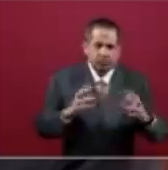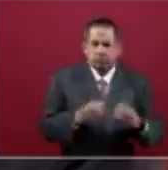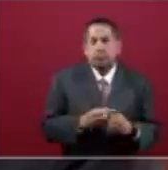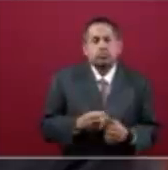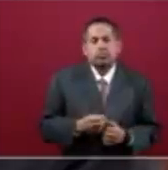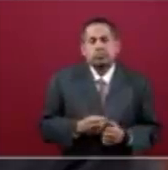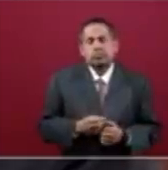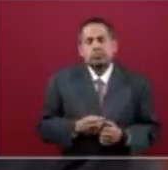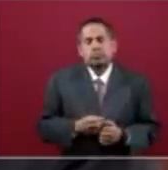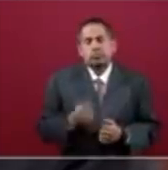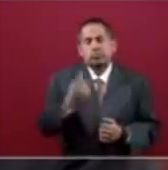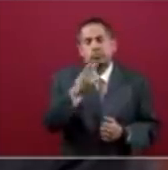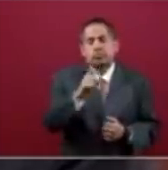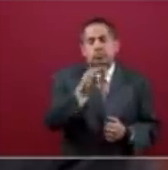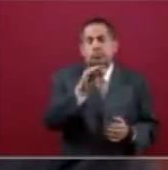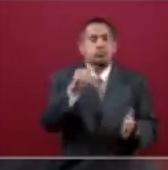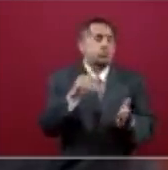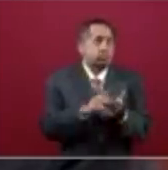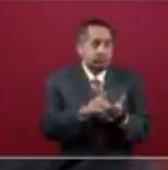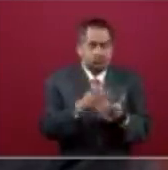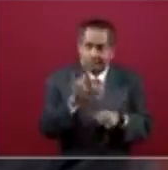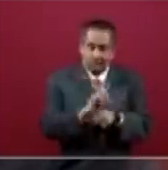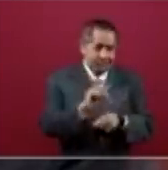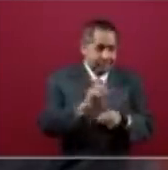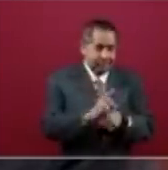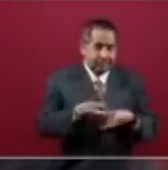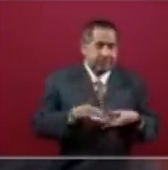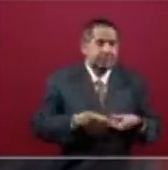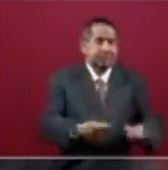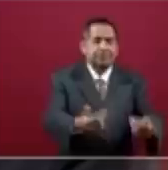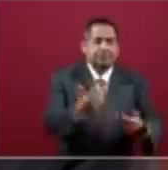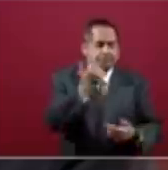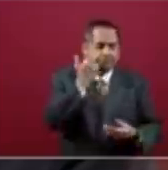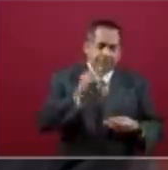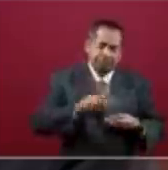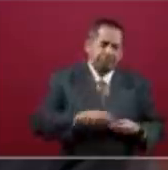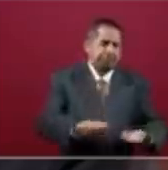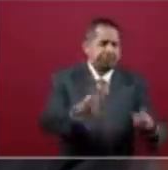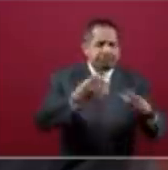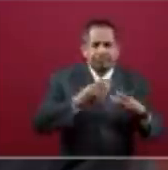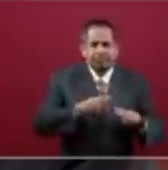alrededor de 140 mil barriles diarios.